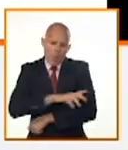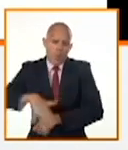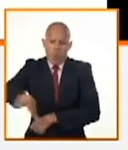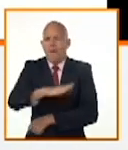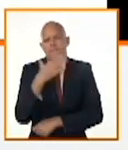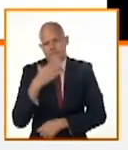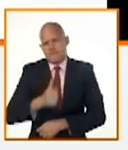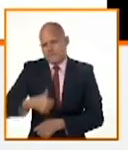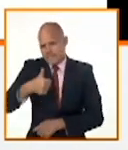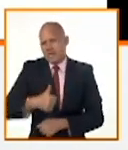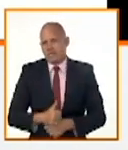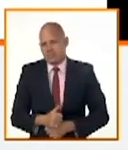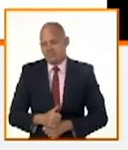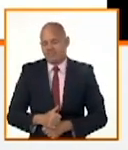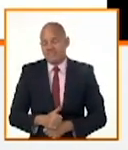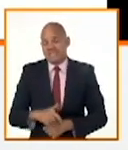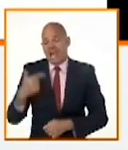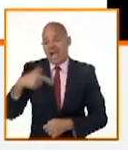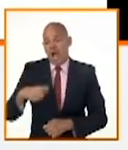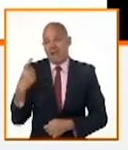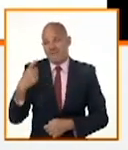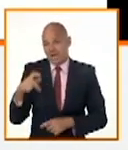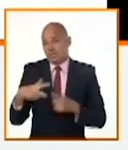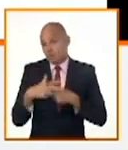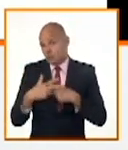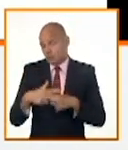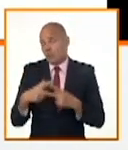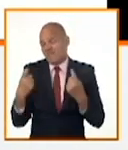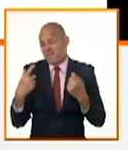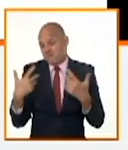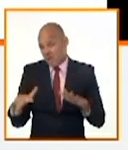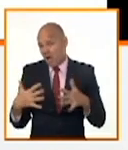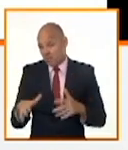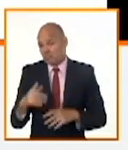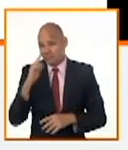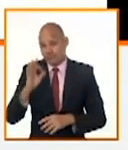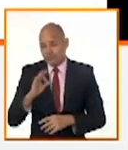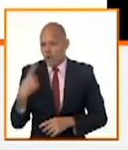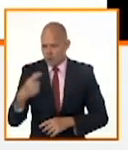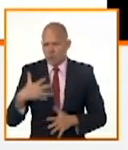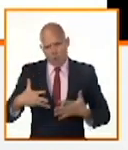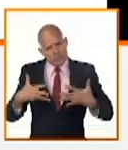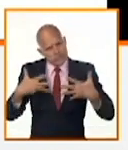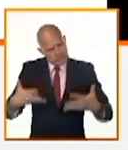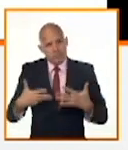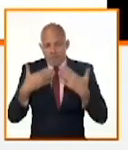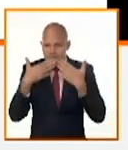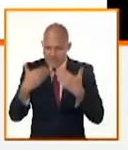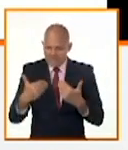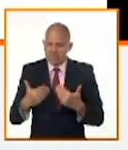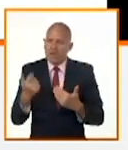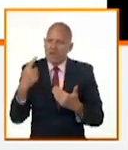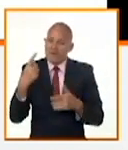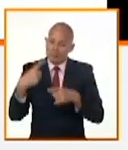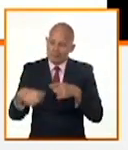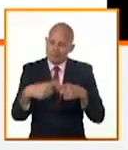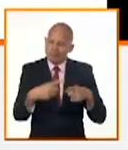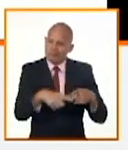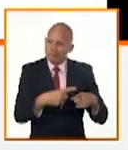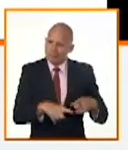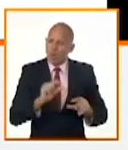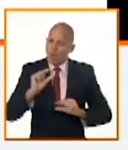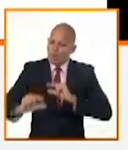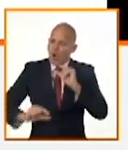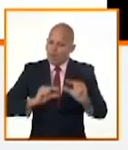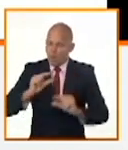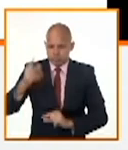un proceso intenso multifactorial no solamente el deseo y los recursos tenemos que aprender tenemos que educarnos